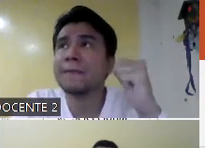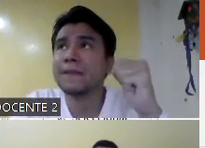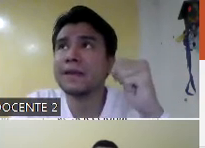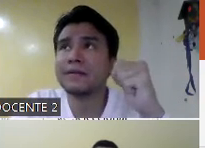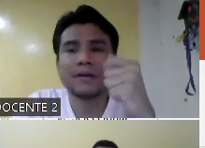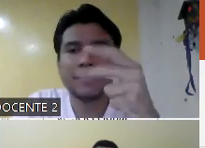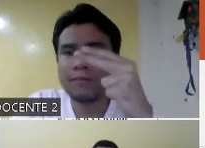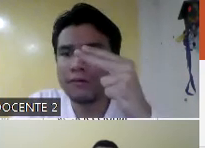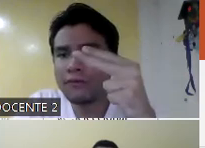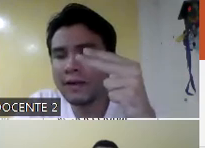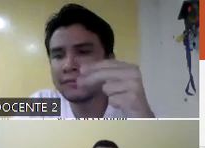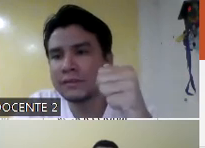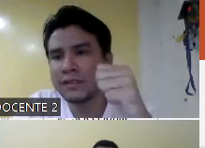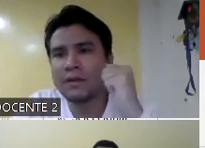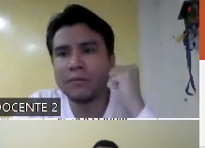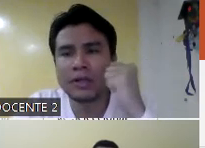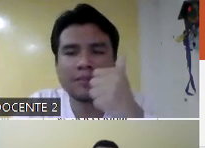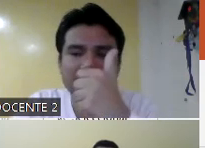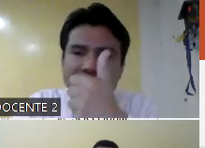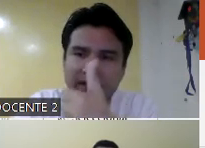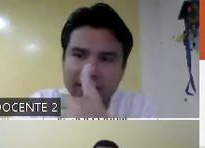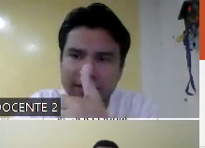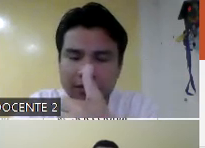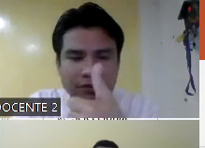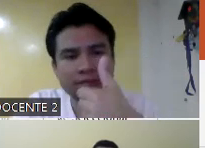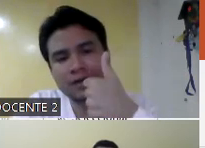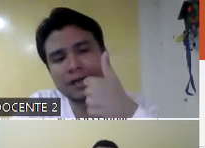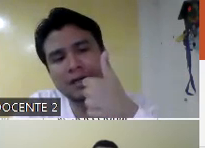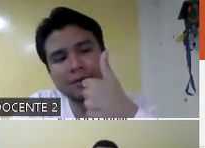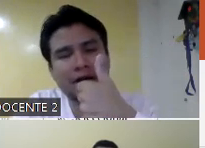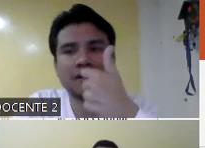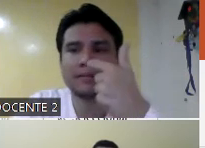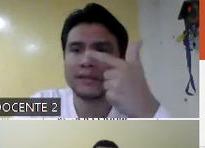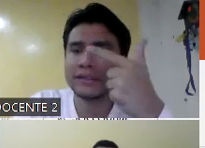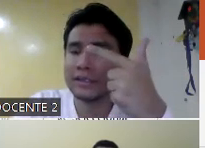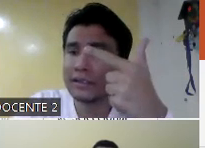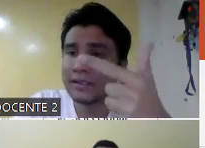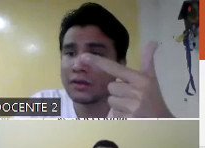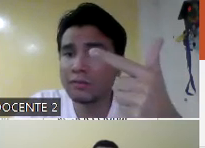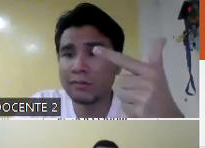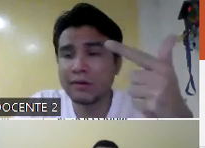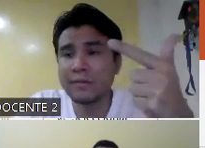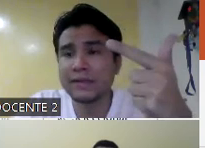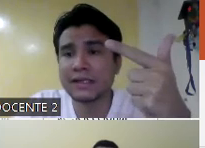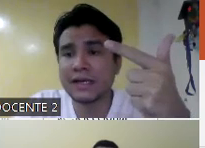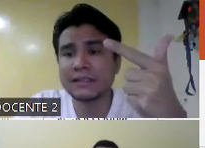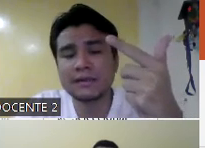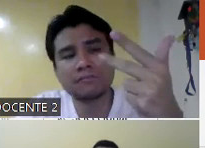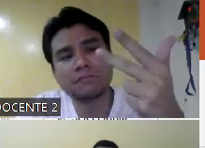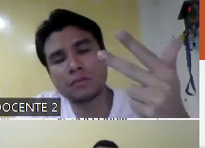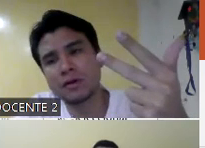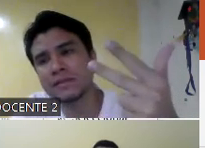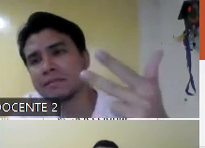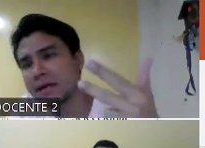pacientes que, ejemplo, fuman. ¿Por qué? Porque están estresados por carga laboral, están estresados por problemas de